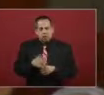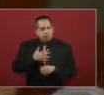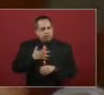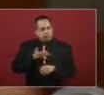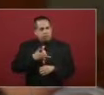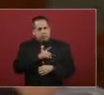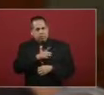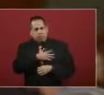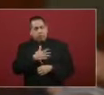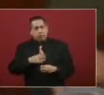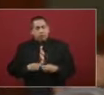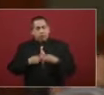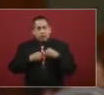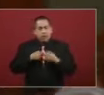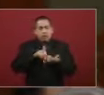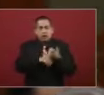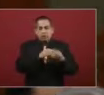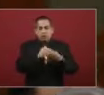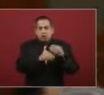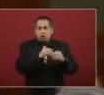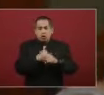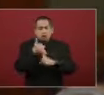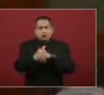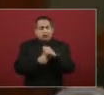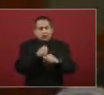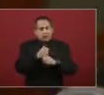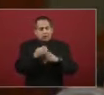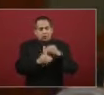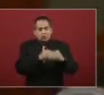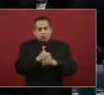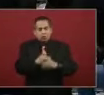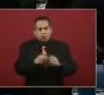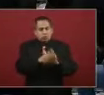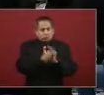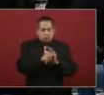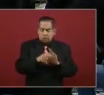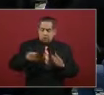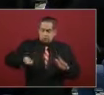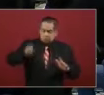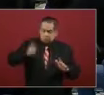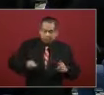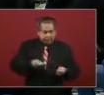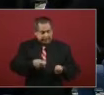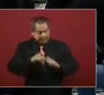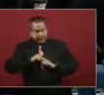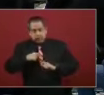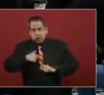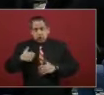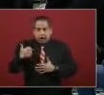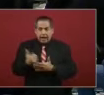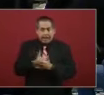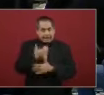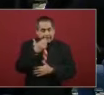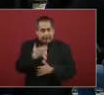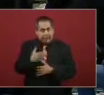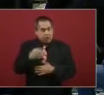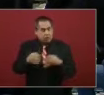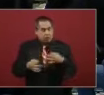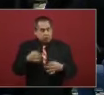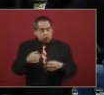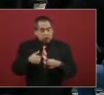vida. Porque se trata de un pleito que tengo 6 años con él y que salió el auto a mi favor en la Junta Federal de Conciliación. Sin